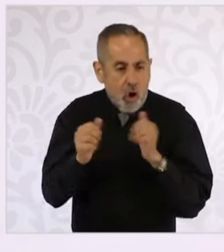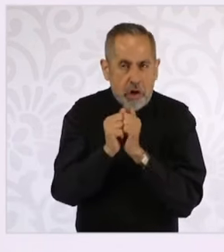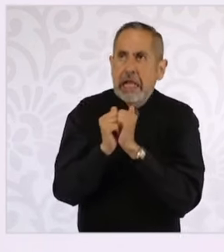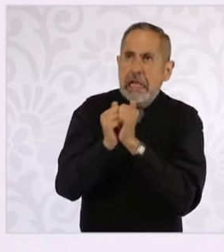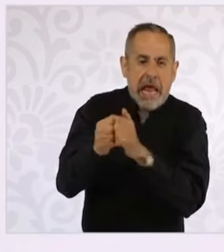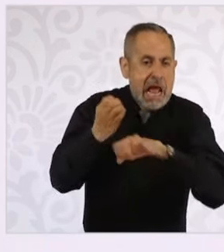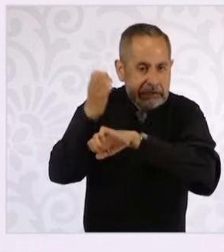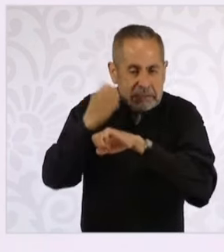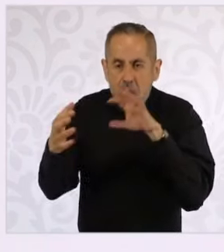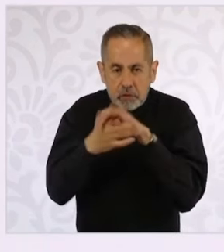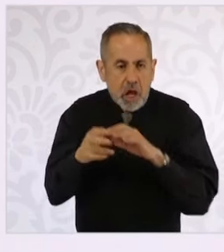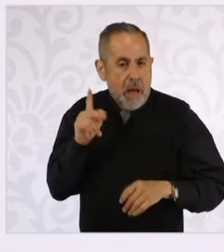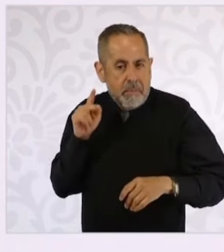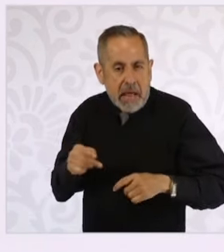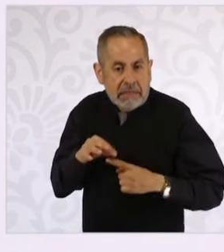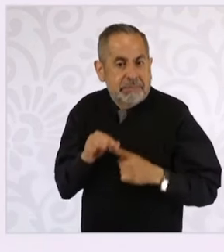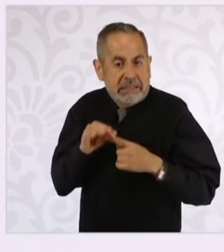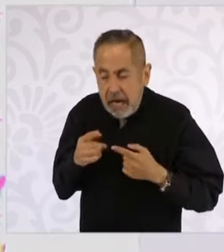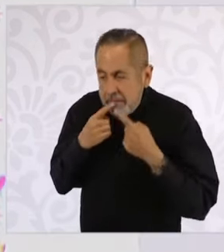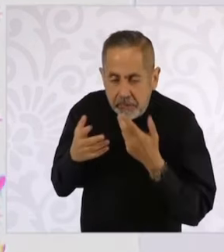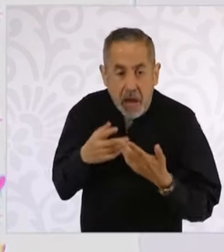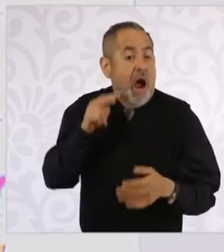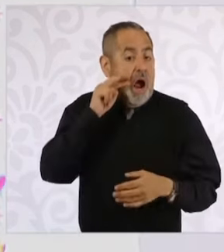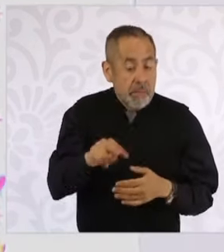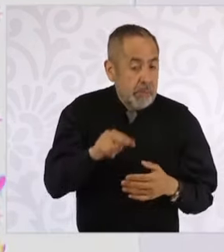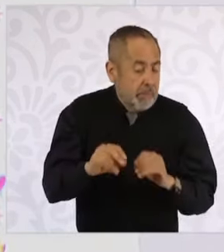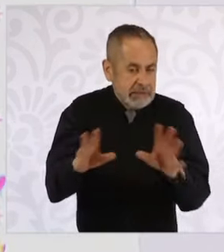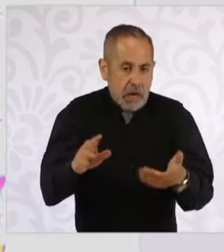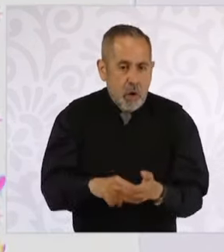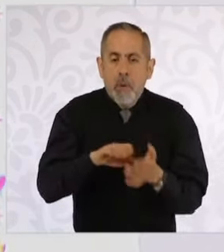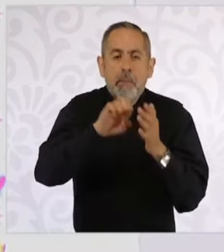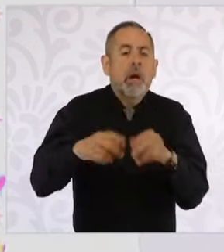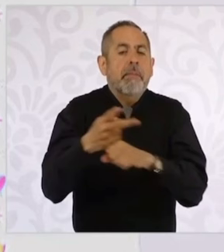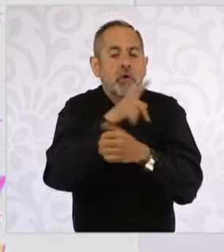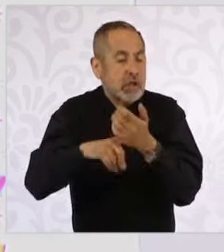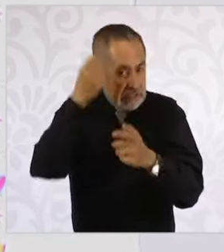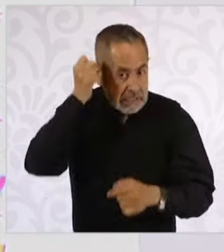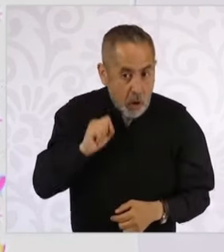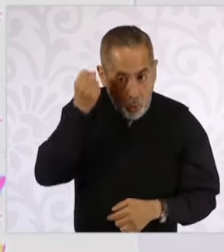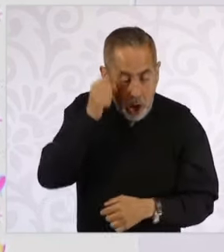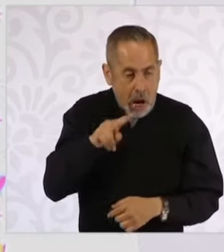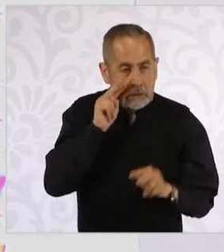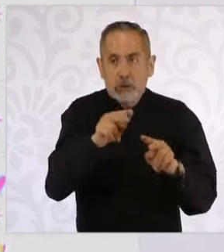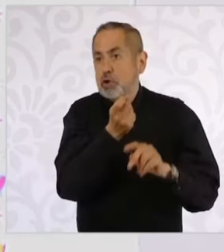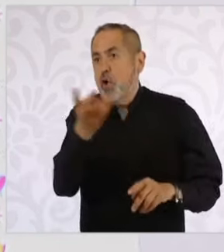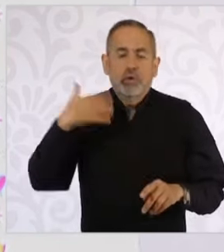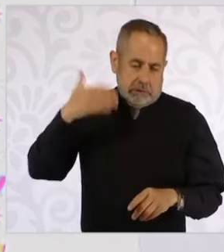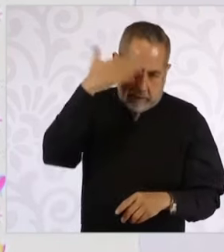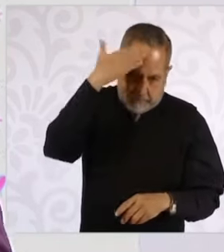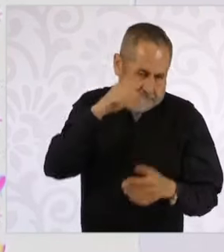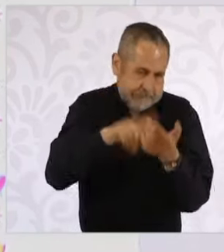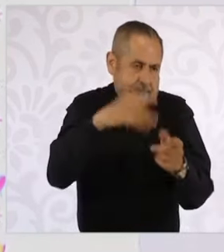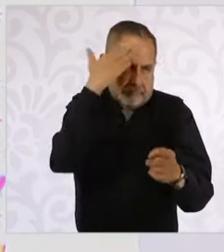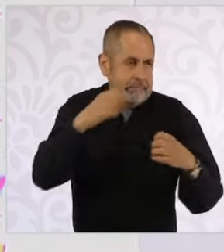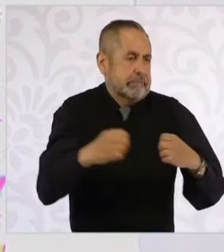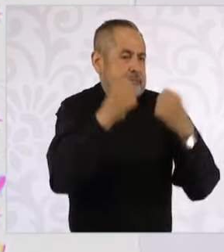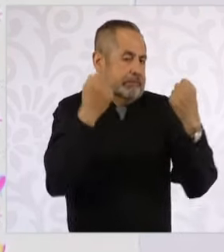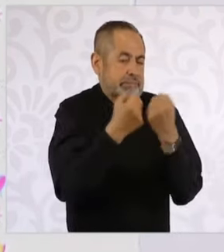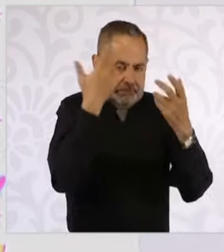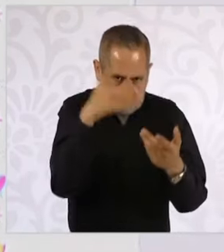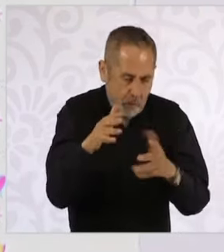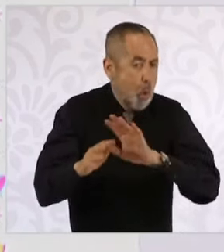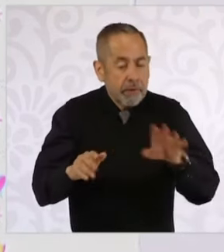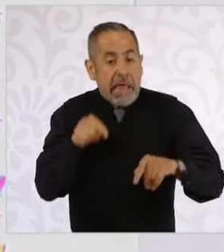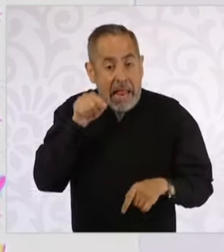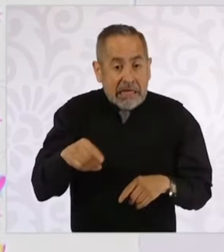entidades donde hay estrategias especiales qué ha pasado por ejemplo en el caso de Sinaloa que es especial por lo que todos ya sabemos Entonces estamos desarrollando